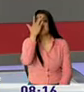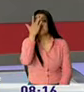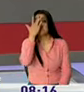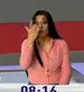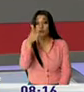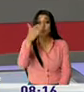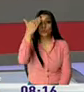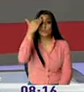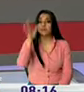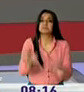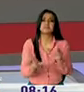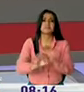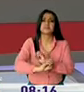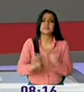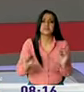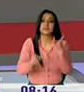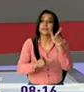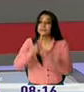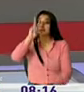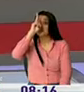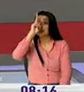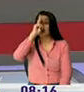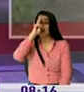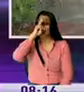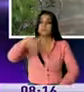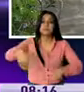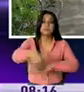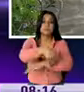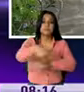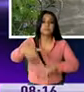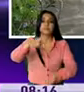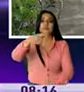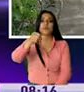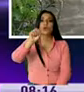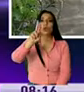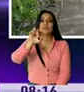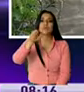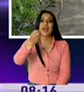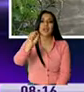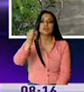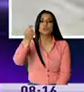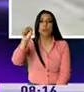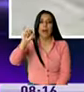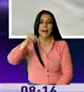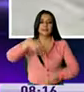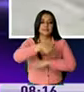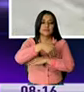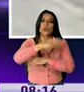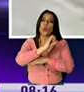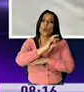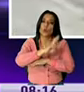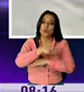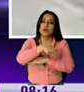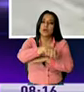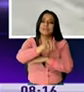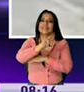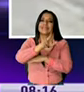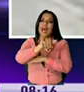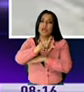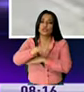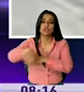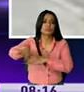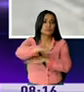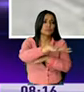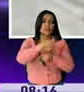pues. Los pillos, los sinvergüenzas de la González Suárez, en esos sectores, en la San Ignacio, en la Coruña, en todos esos puntos, son puntos